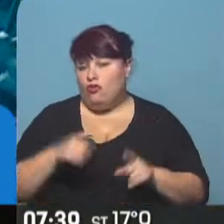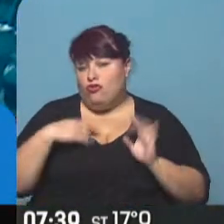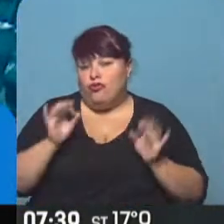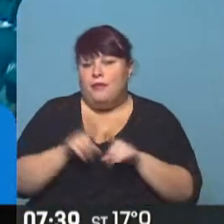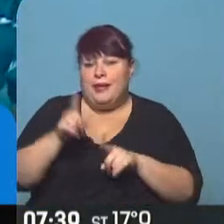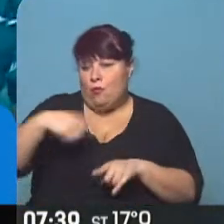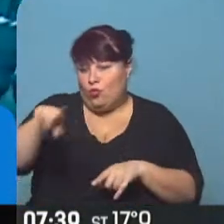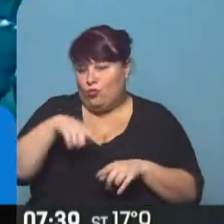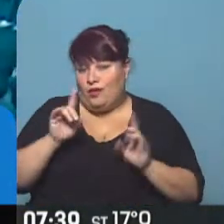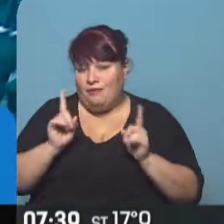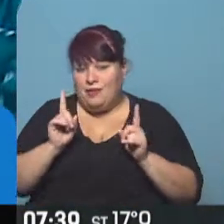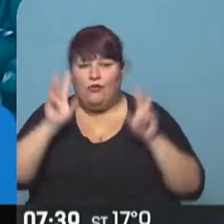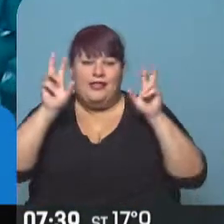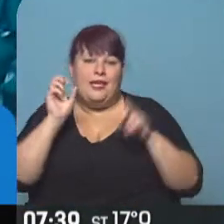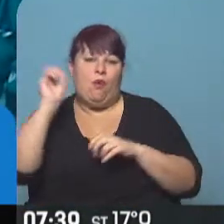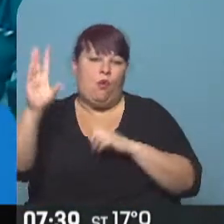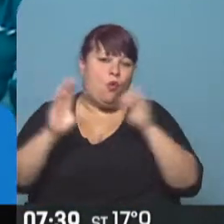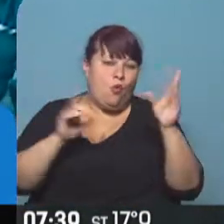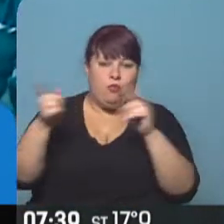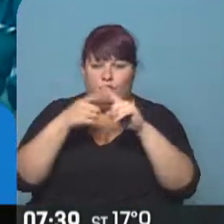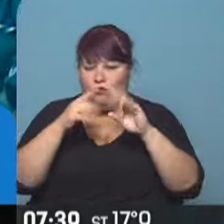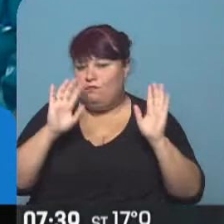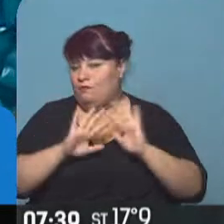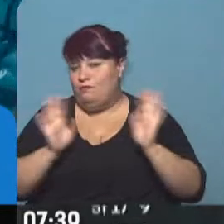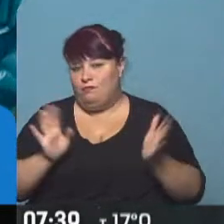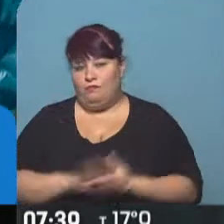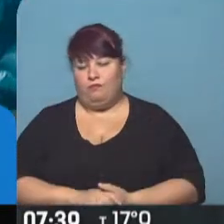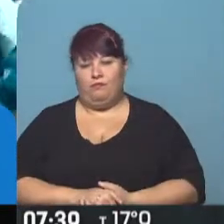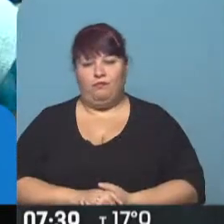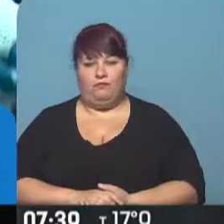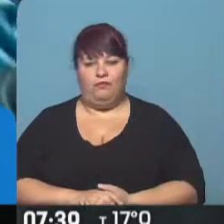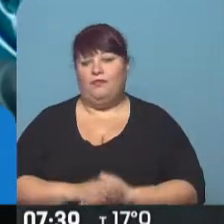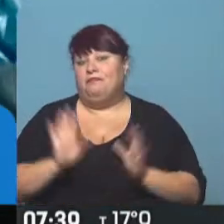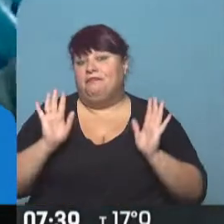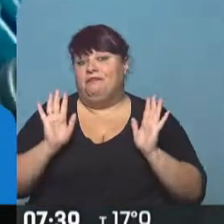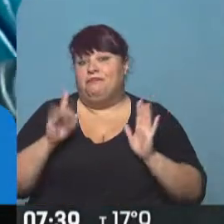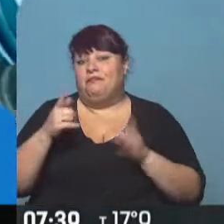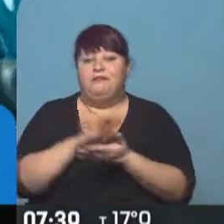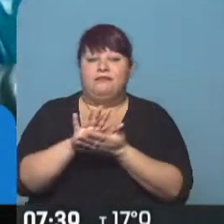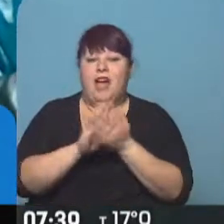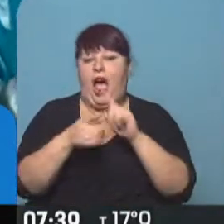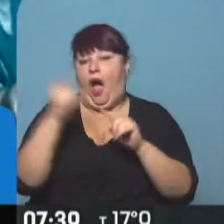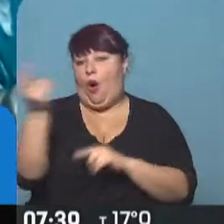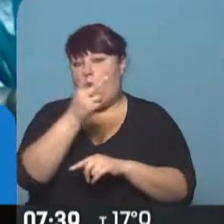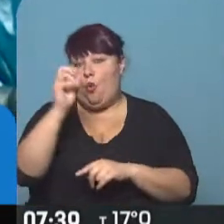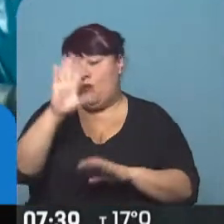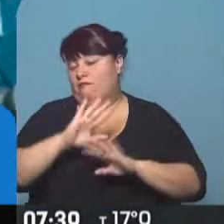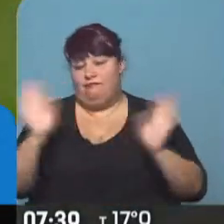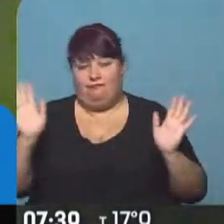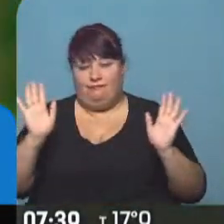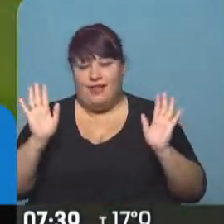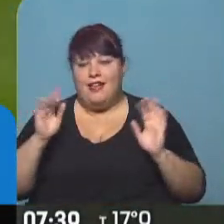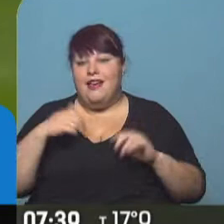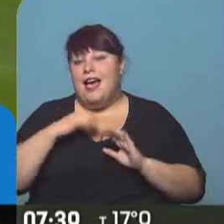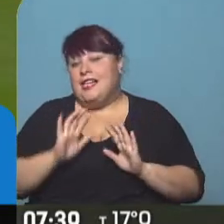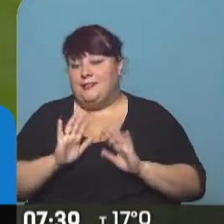porque es un tema de club a club, así que es cuestión de una negociación y nada,